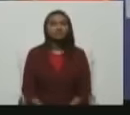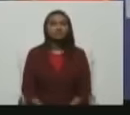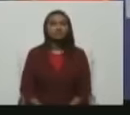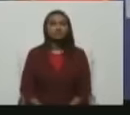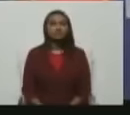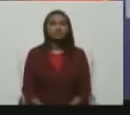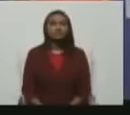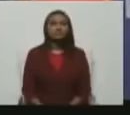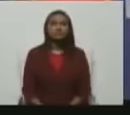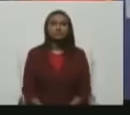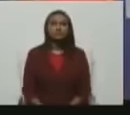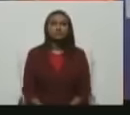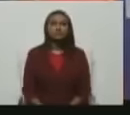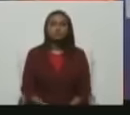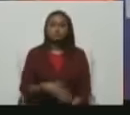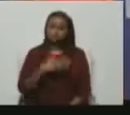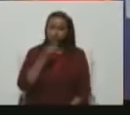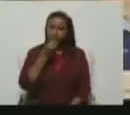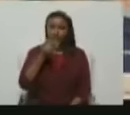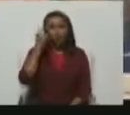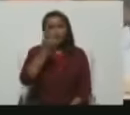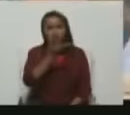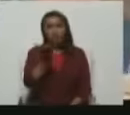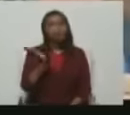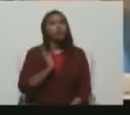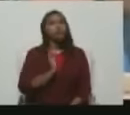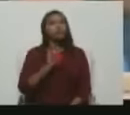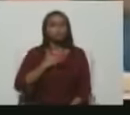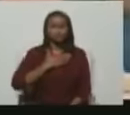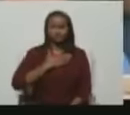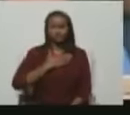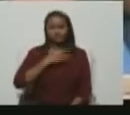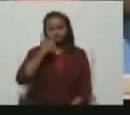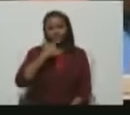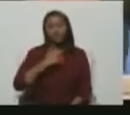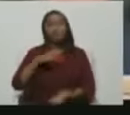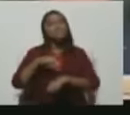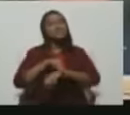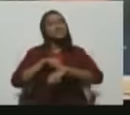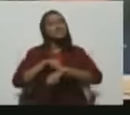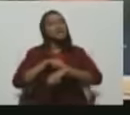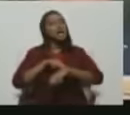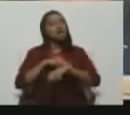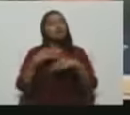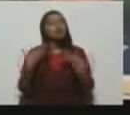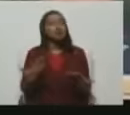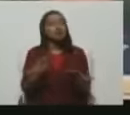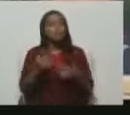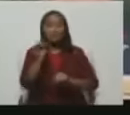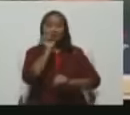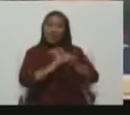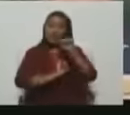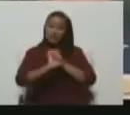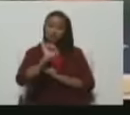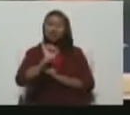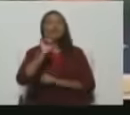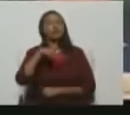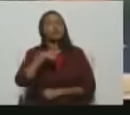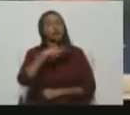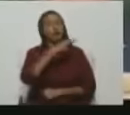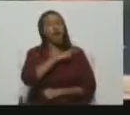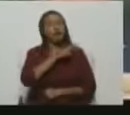general en jefe Vladimir Padrino López, ministro del Poder Popular para la Defensa, vicepresidente sectorial de